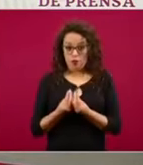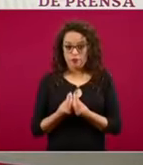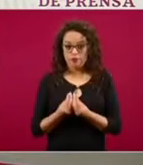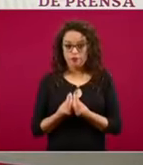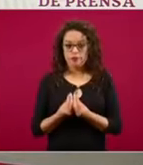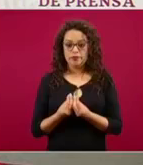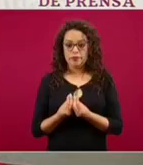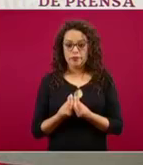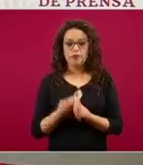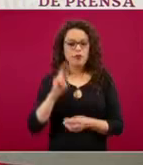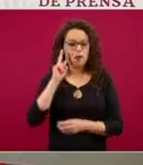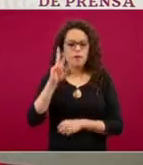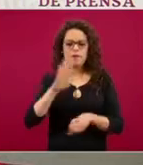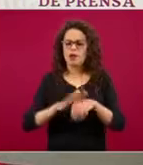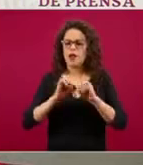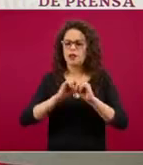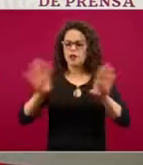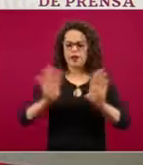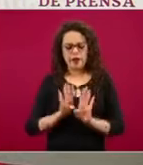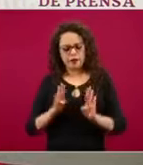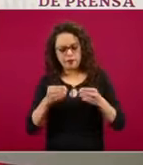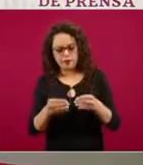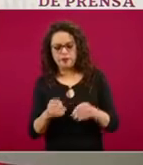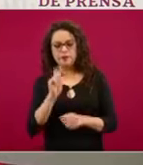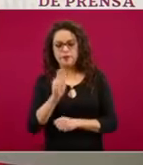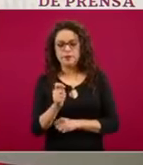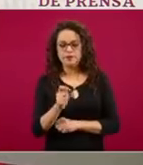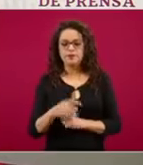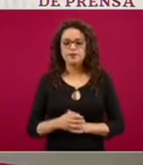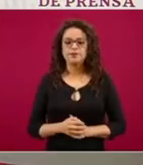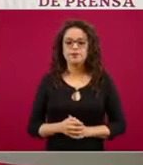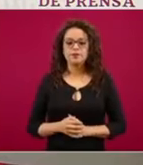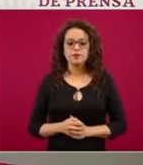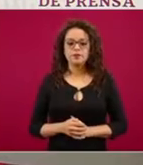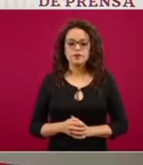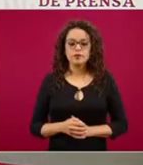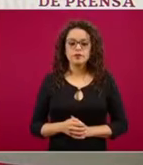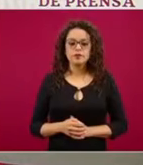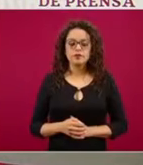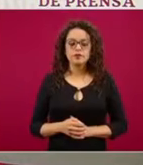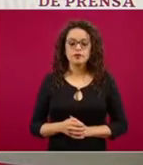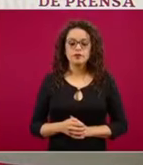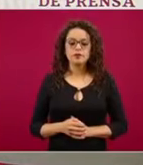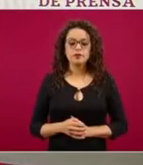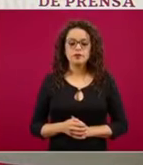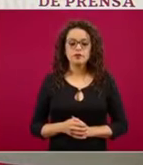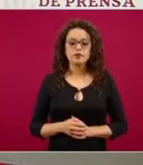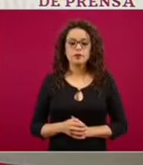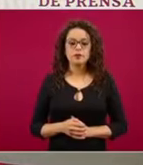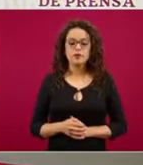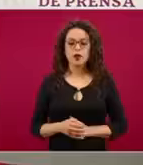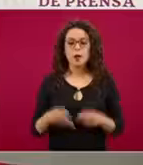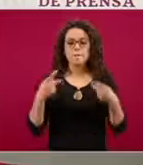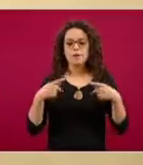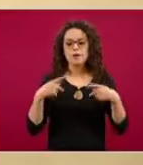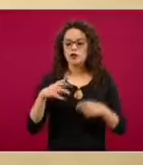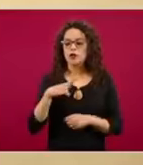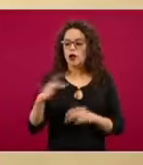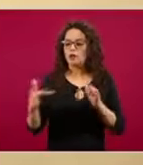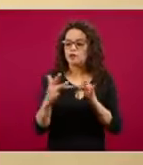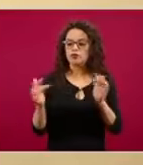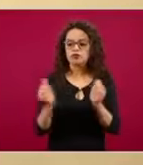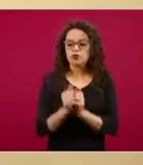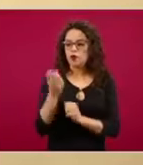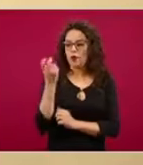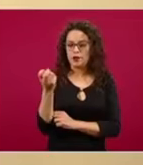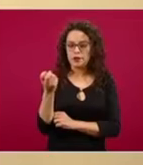aquí enfocamos a las personas que en su momento han estado relacionadas a estos brotes. Partimos primero